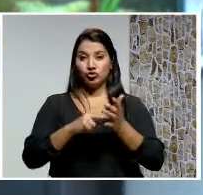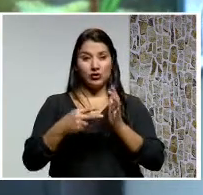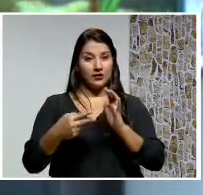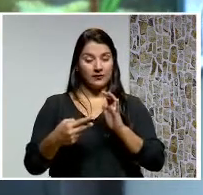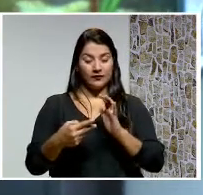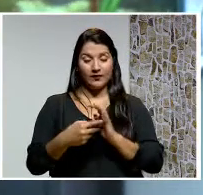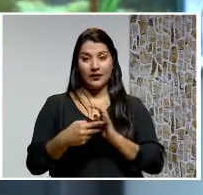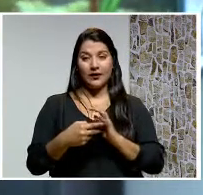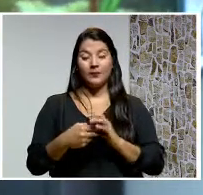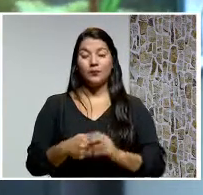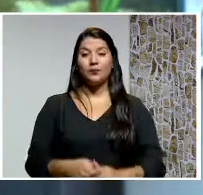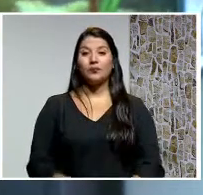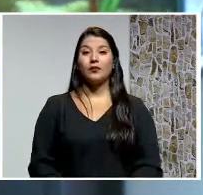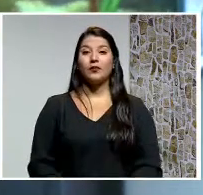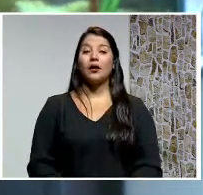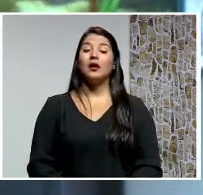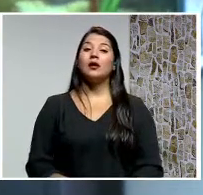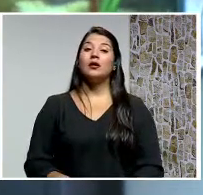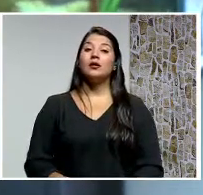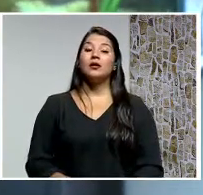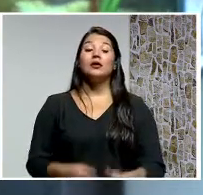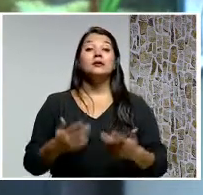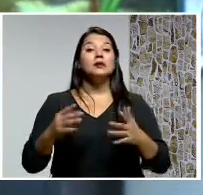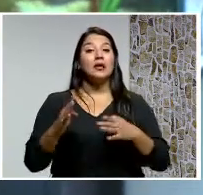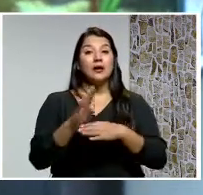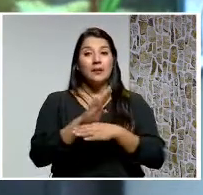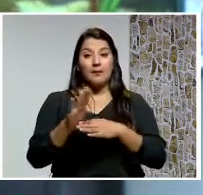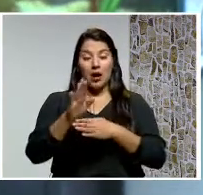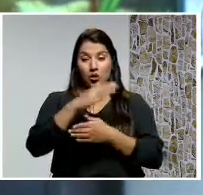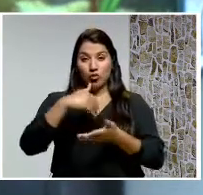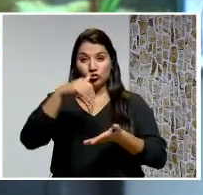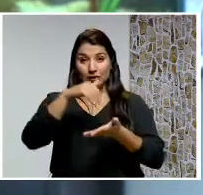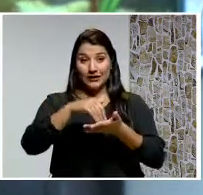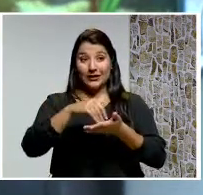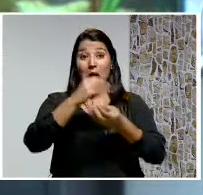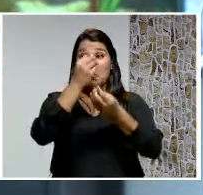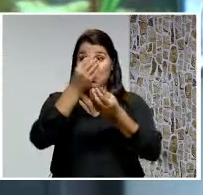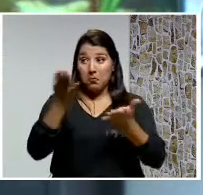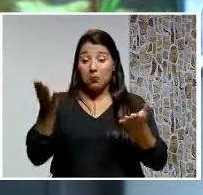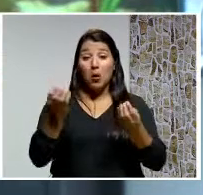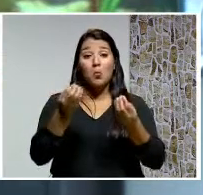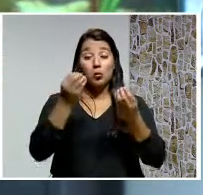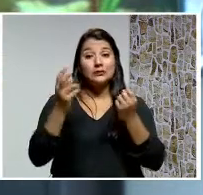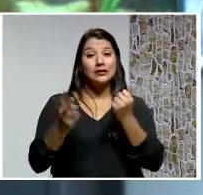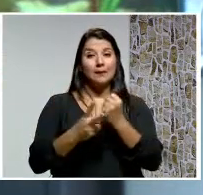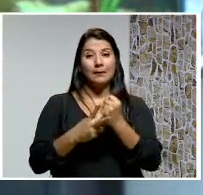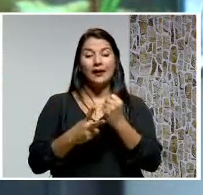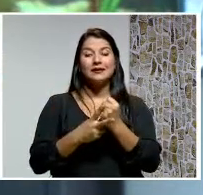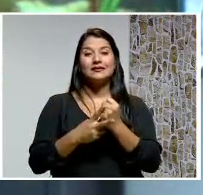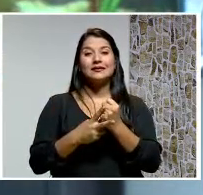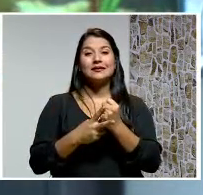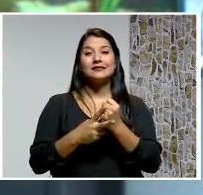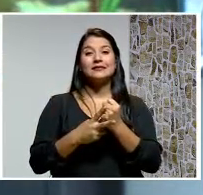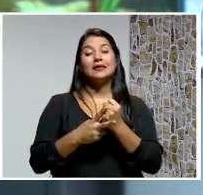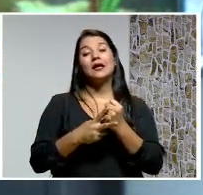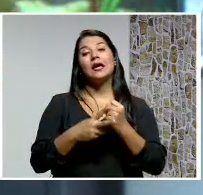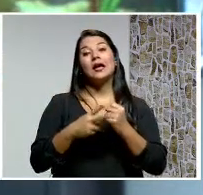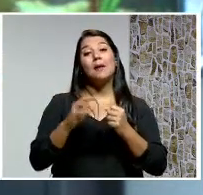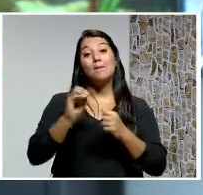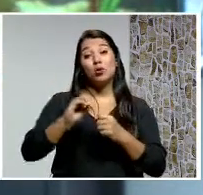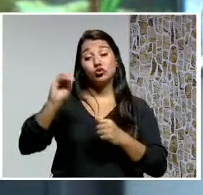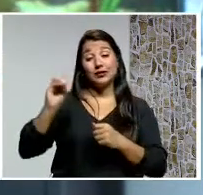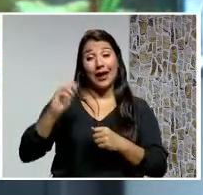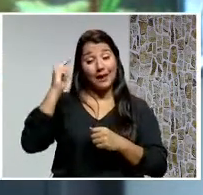básica pasiva, lo que se esperaría, ¿verdad? Ya el Banco Central ha anunciado en varias ocasiones, ¿verdad?, que la tasa de política monetaria,